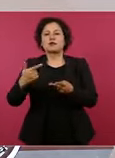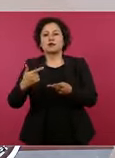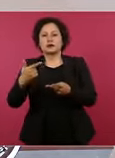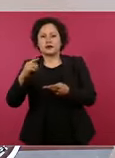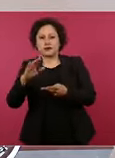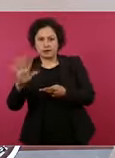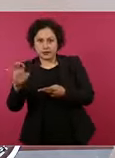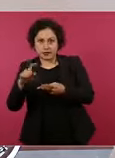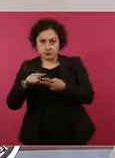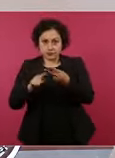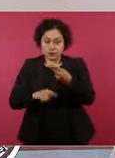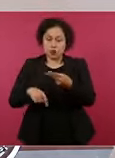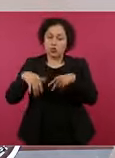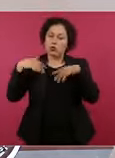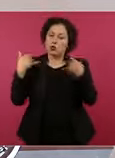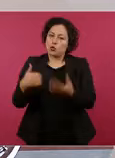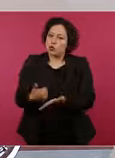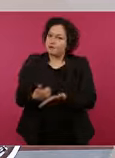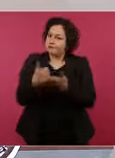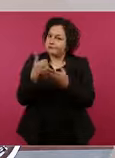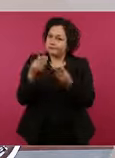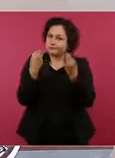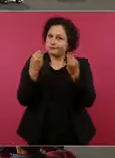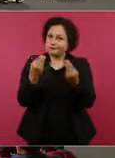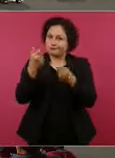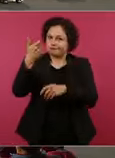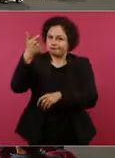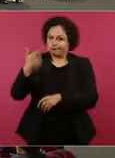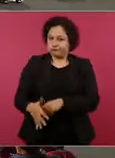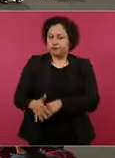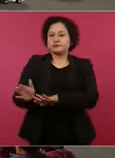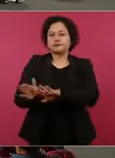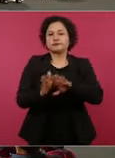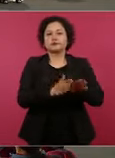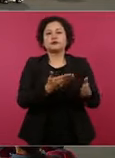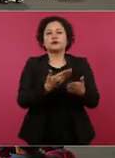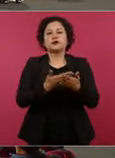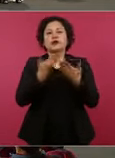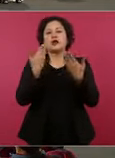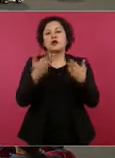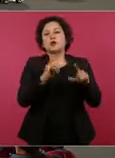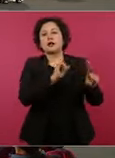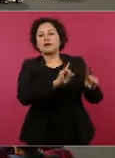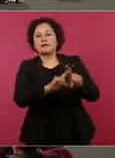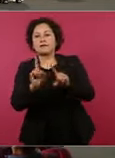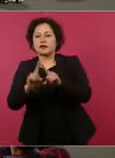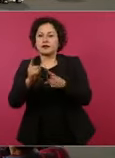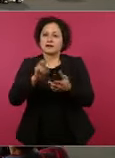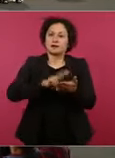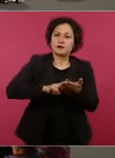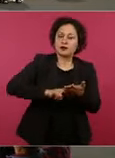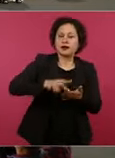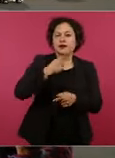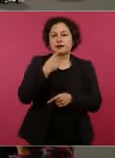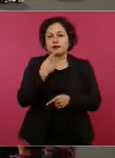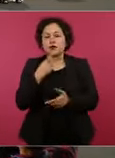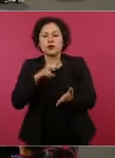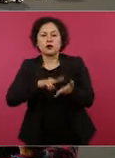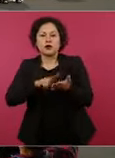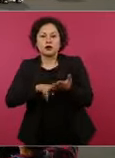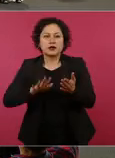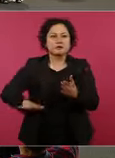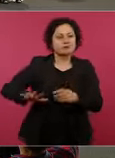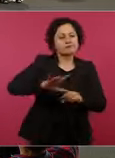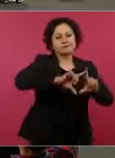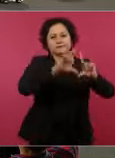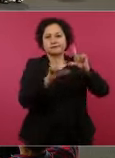las aliadas del consumidor. Pasando ahora por tipo de combustible y por regiones, nos encontramos en el caso de la